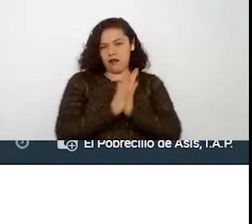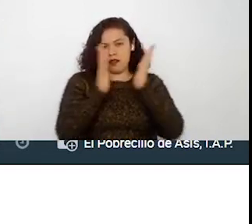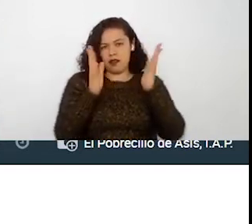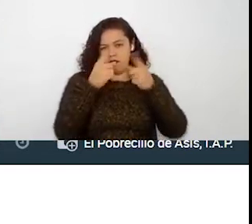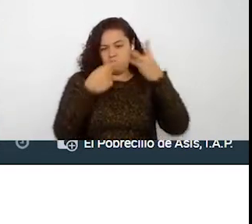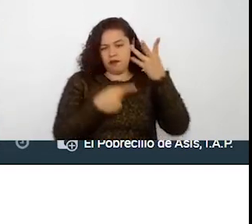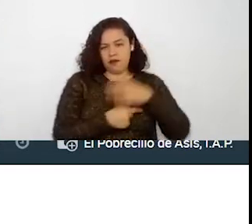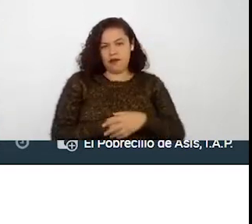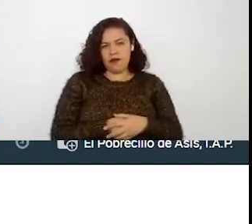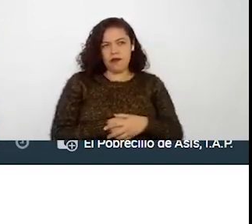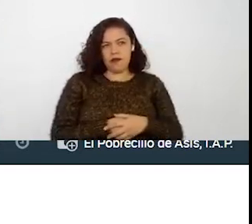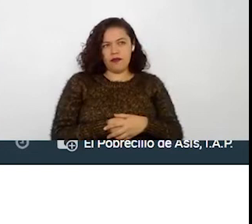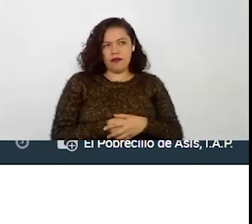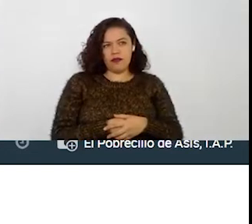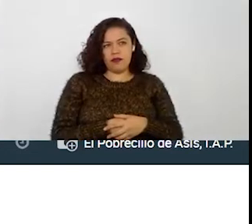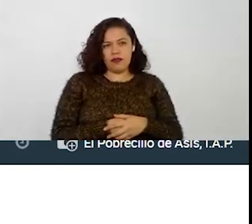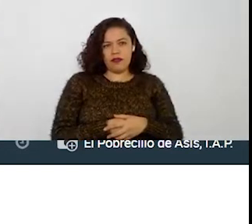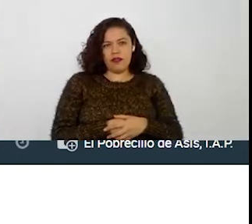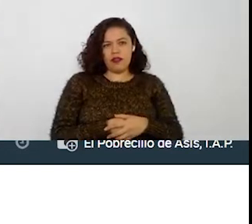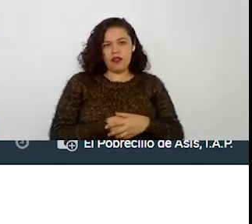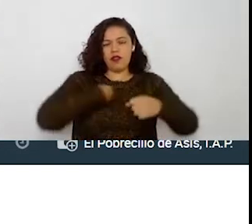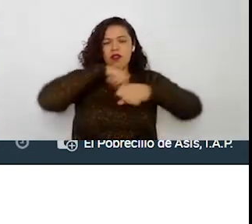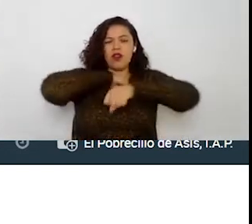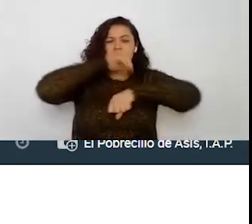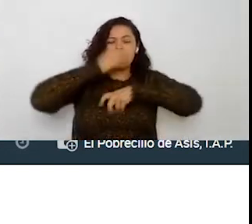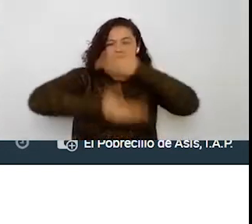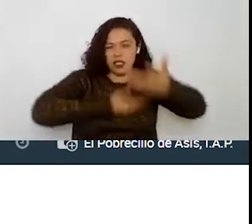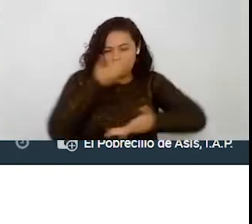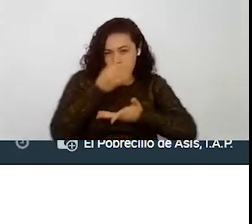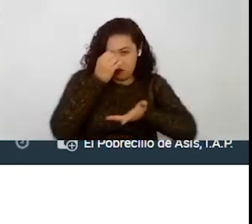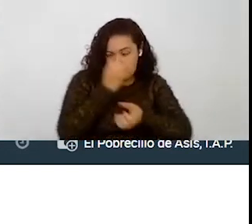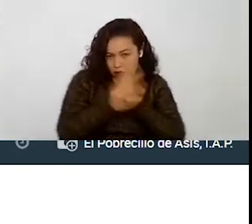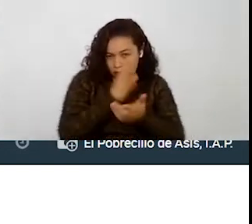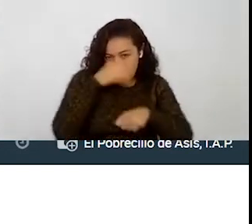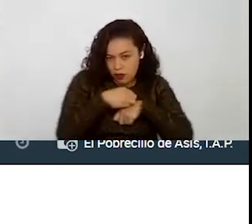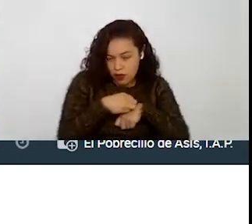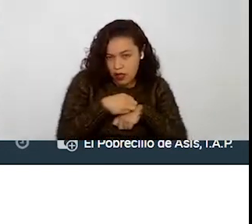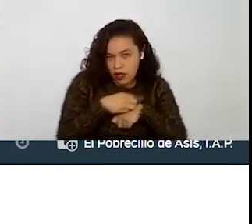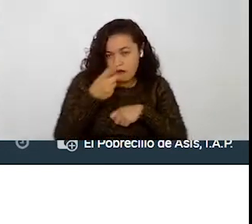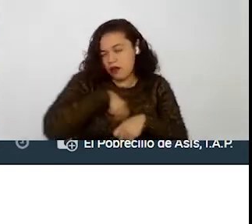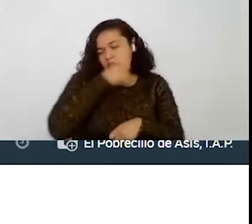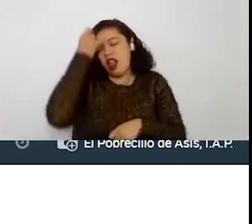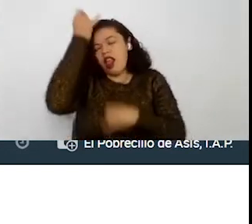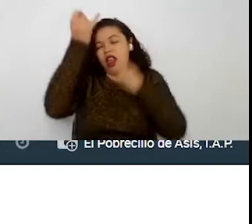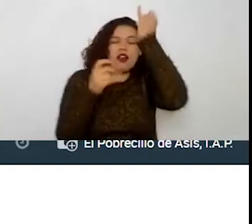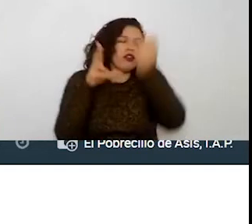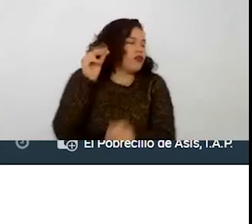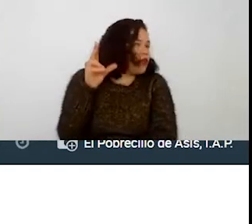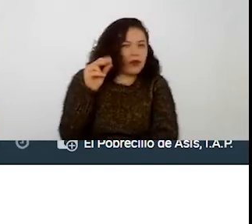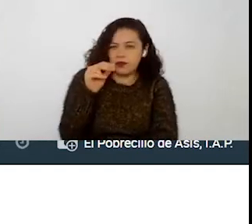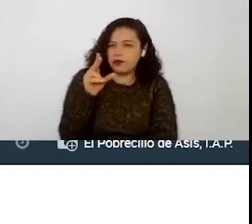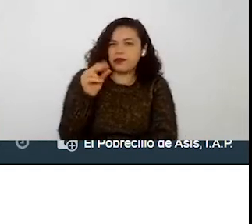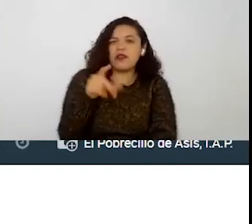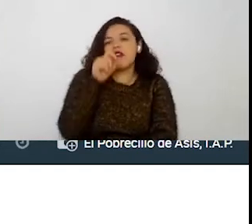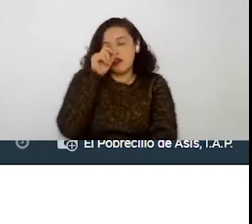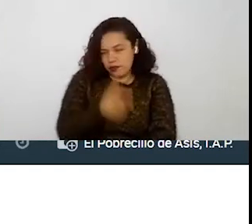No Solamente vamos a poner aquí los servicios por porque nos imaginamos vaya sino que va